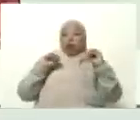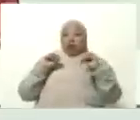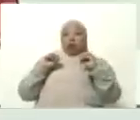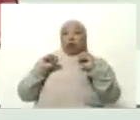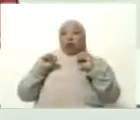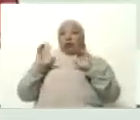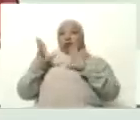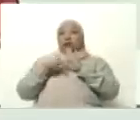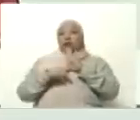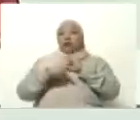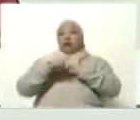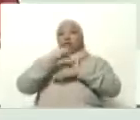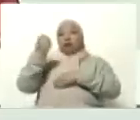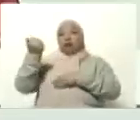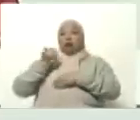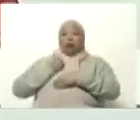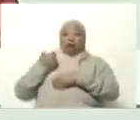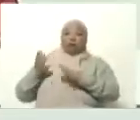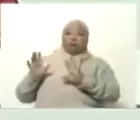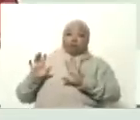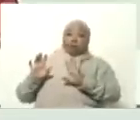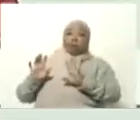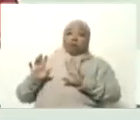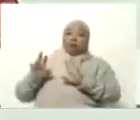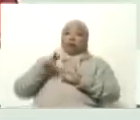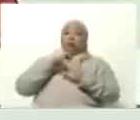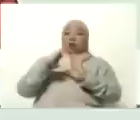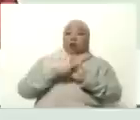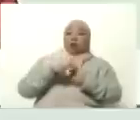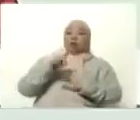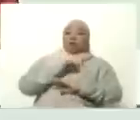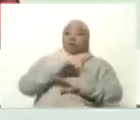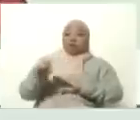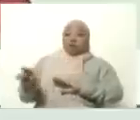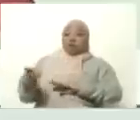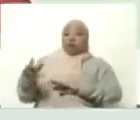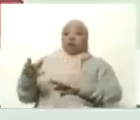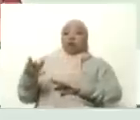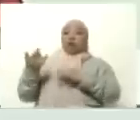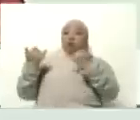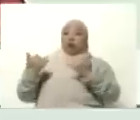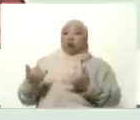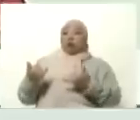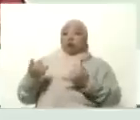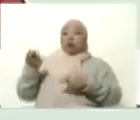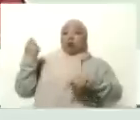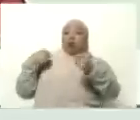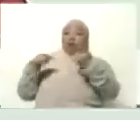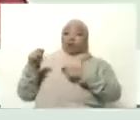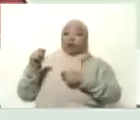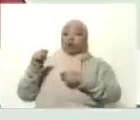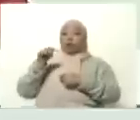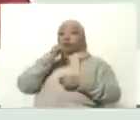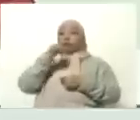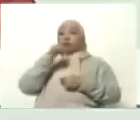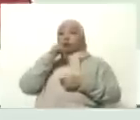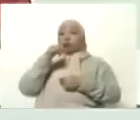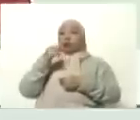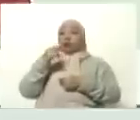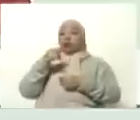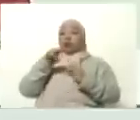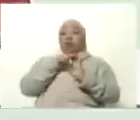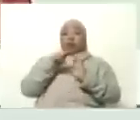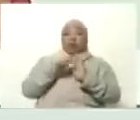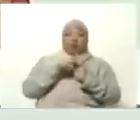ellos tienen que cumplir. Son ellos los que tienen que cumplir, que aparezcan estos recursos, para que se